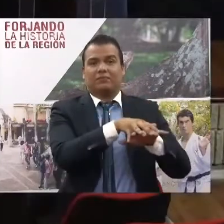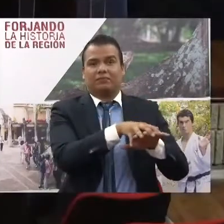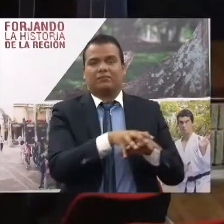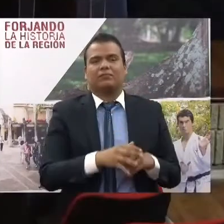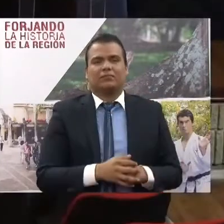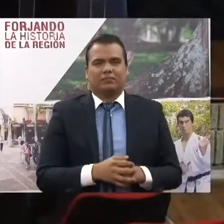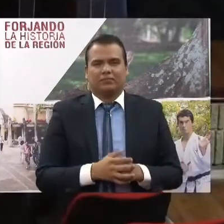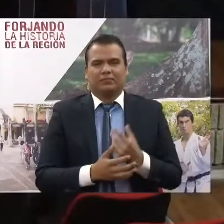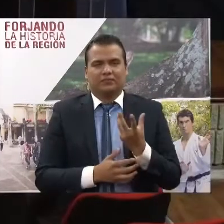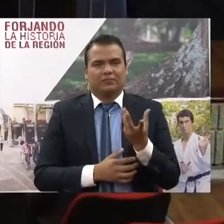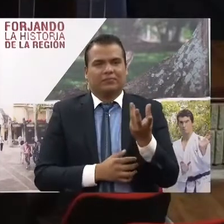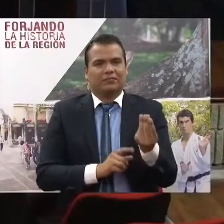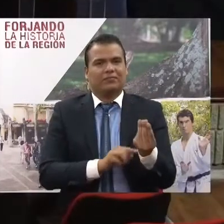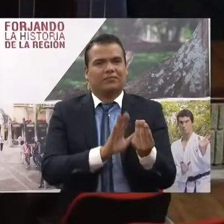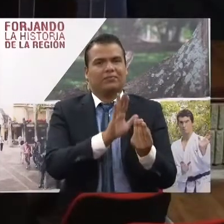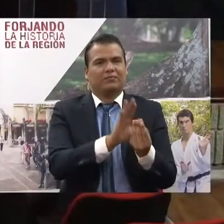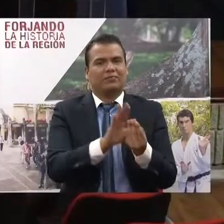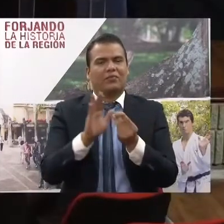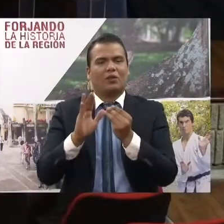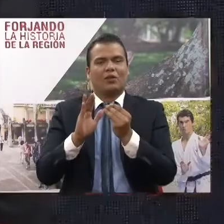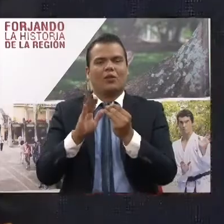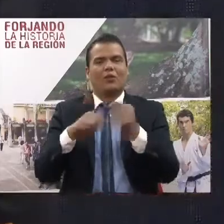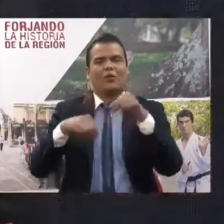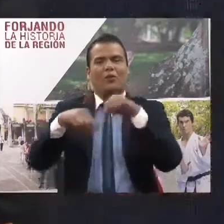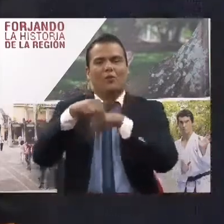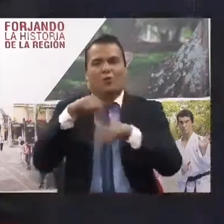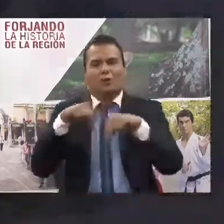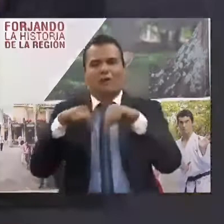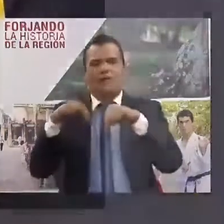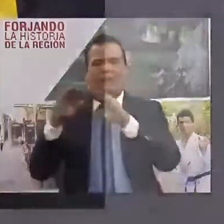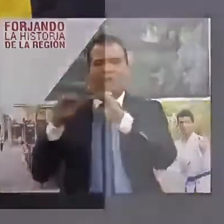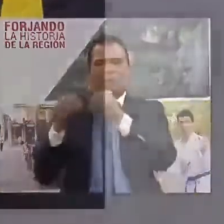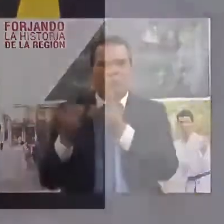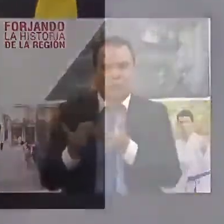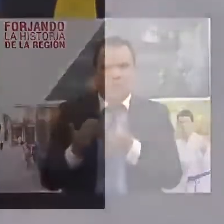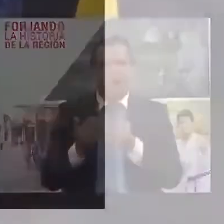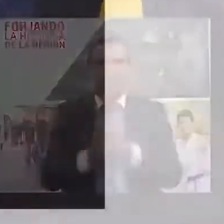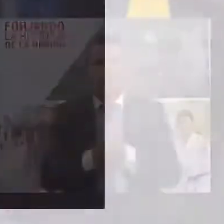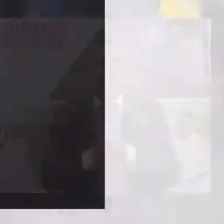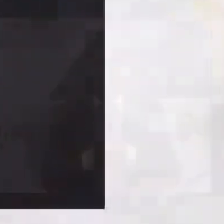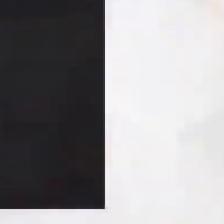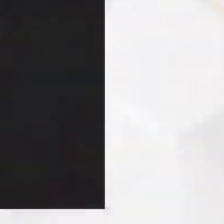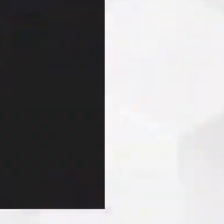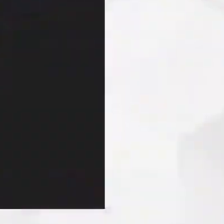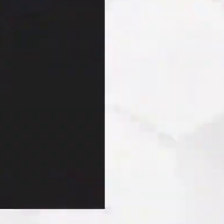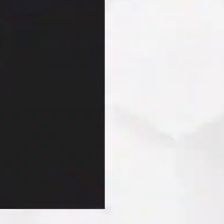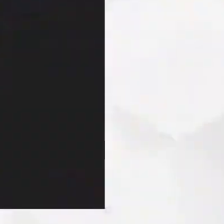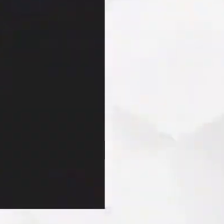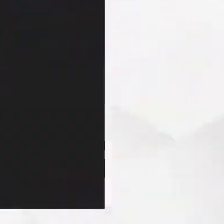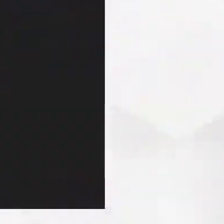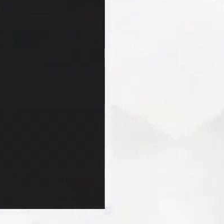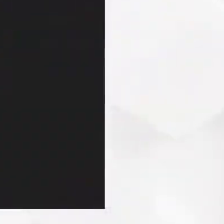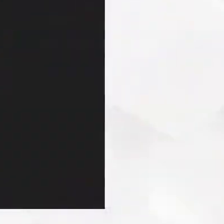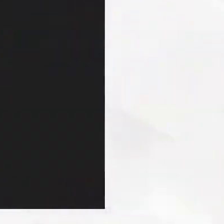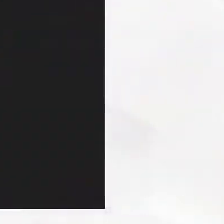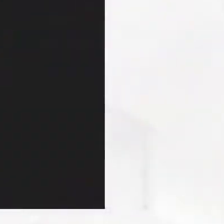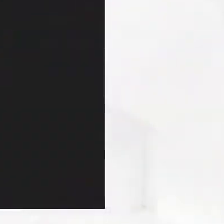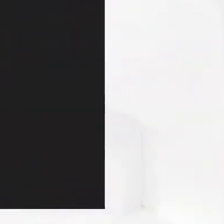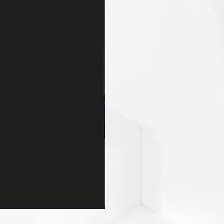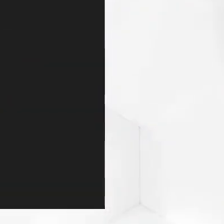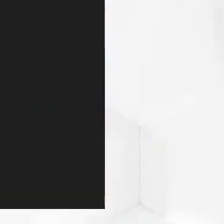Integradas, Facultad de Humanidades, Facultad de Ingenierías, Instituto